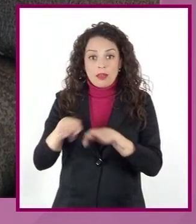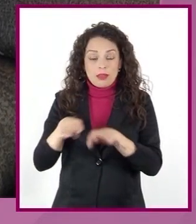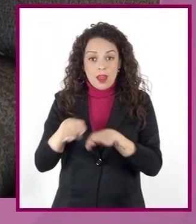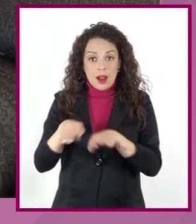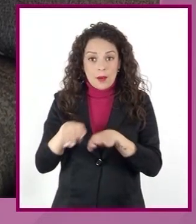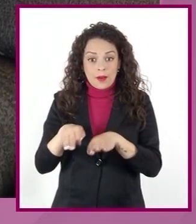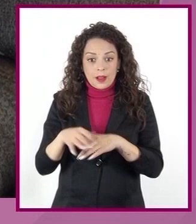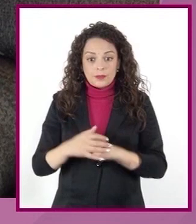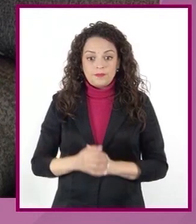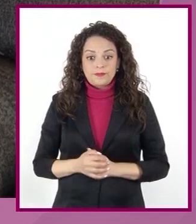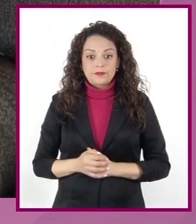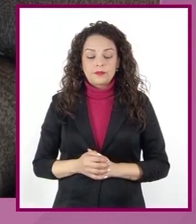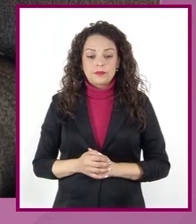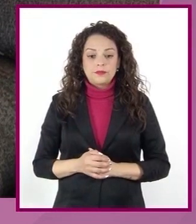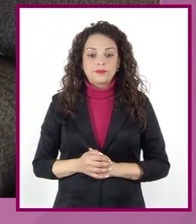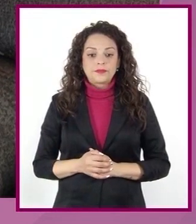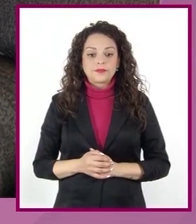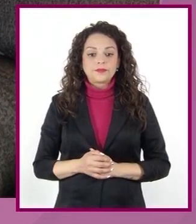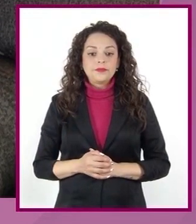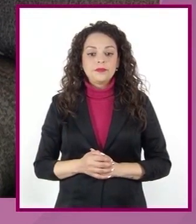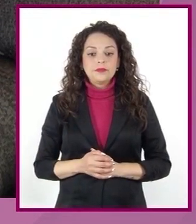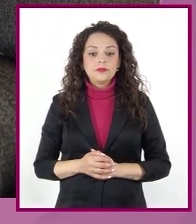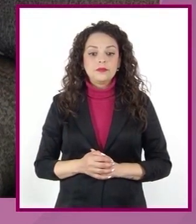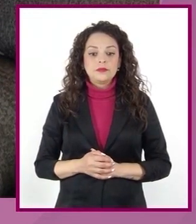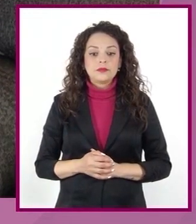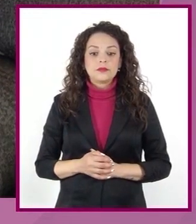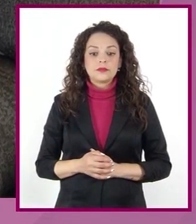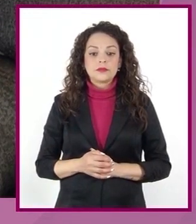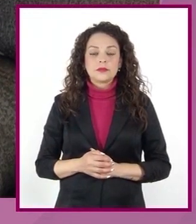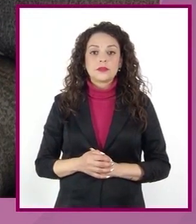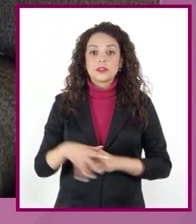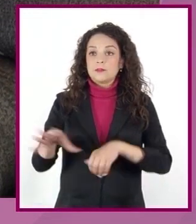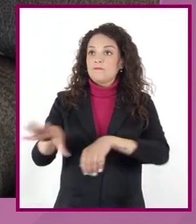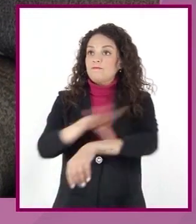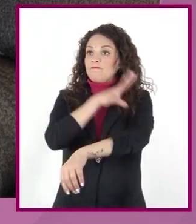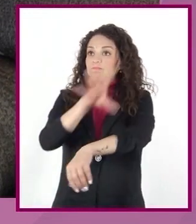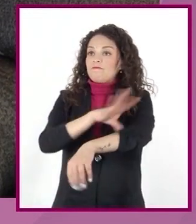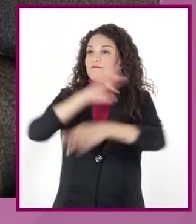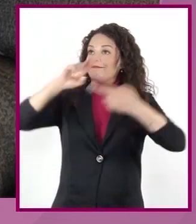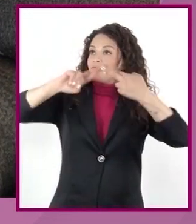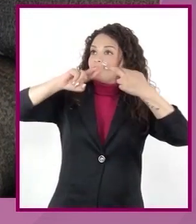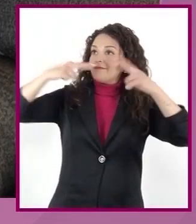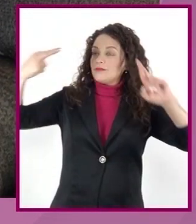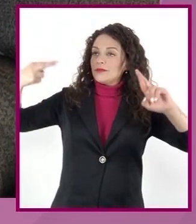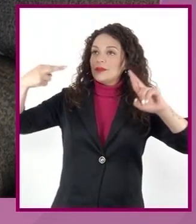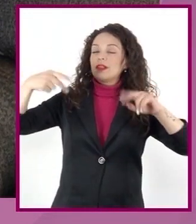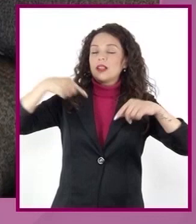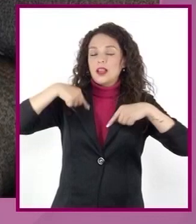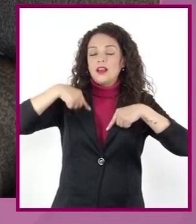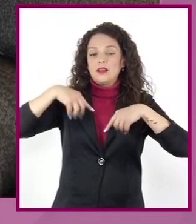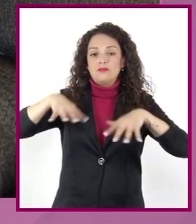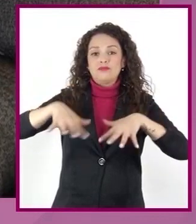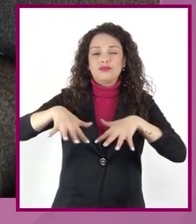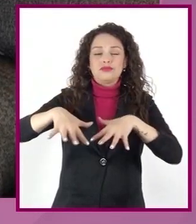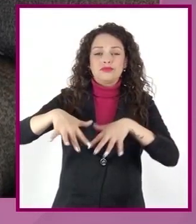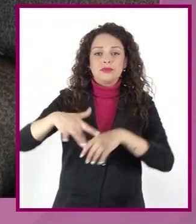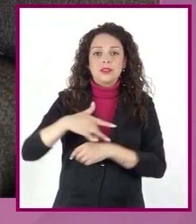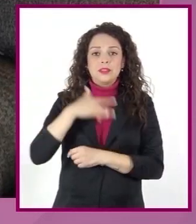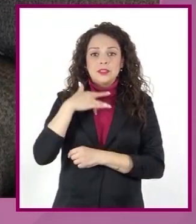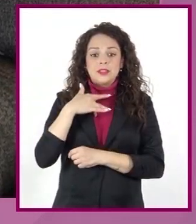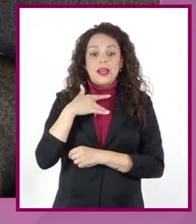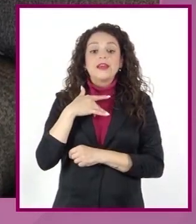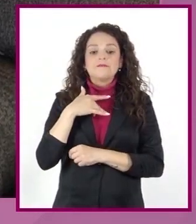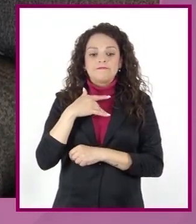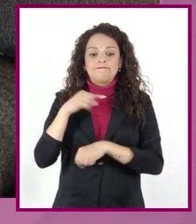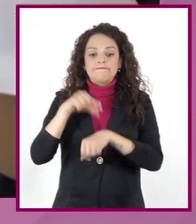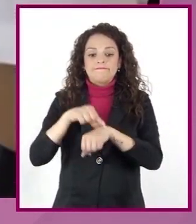como lo quieras ver, tuve la suerte de tocar unos cables eléctricos, de recibir una descarga eléctrica y por consecuencia médica me